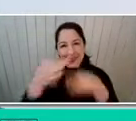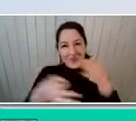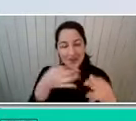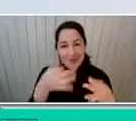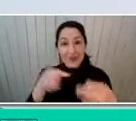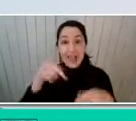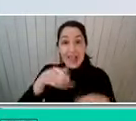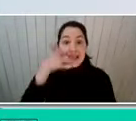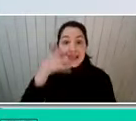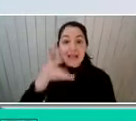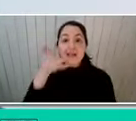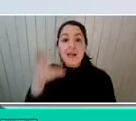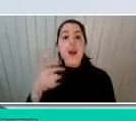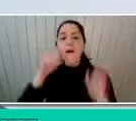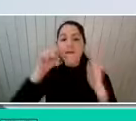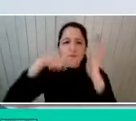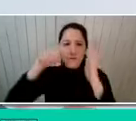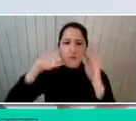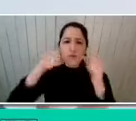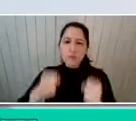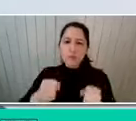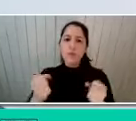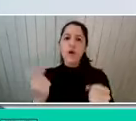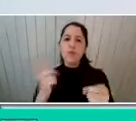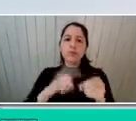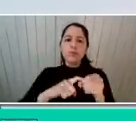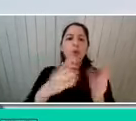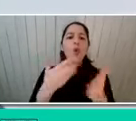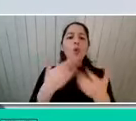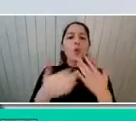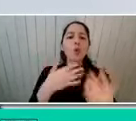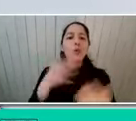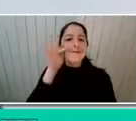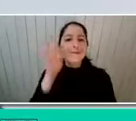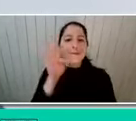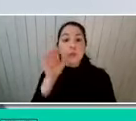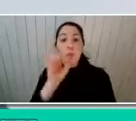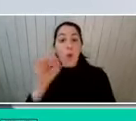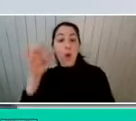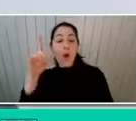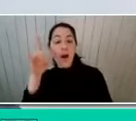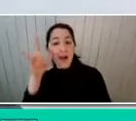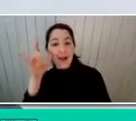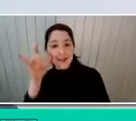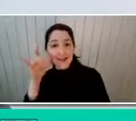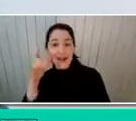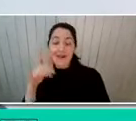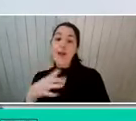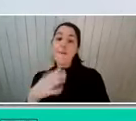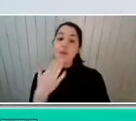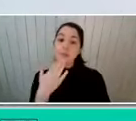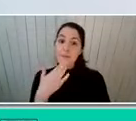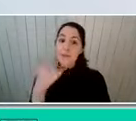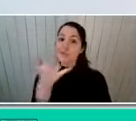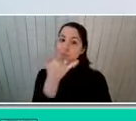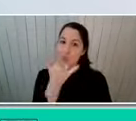video por nuestras redes sociales, tanto en Facebook como Instagram TV y también en YouTube en